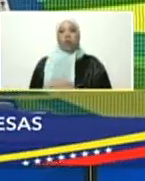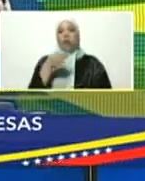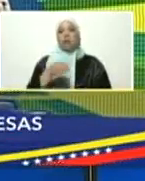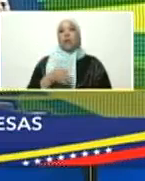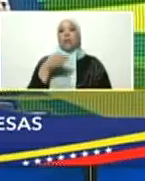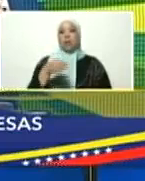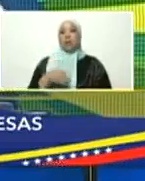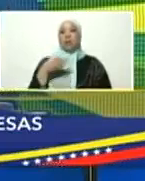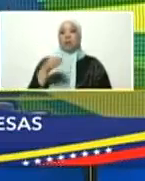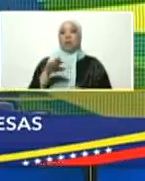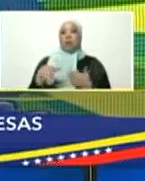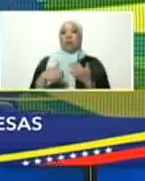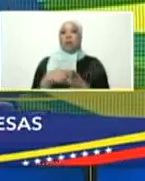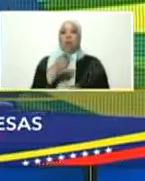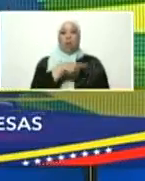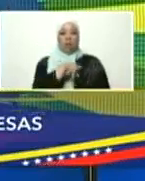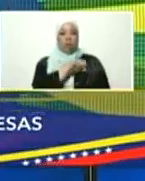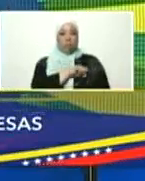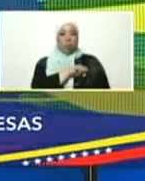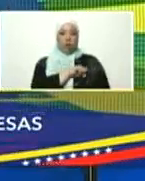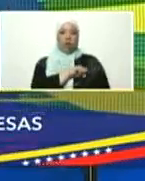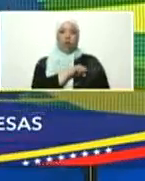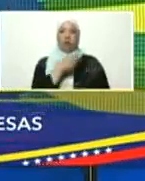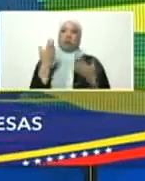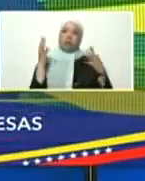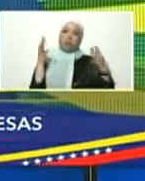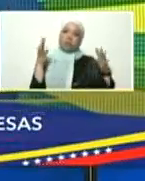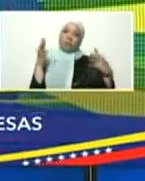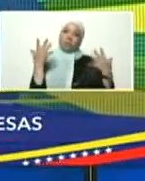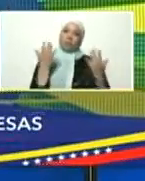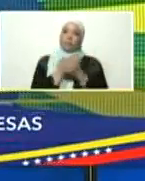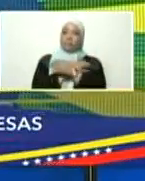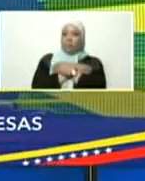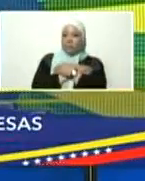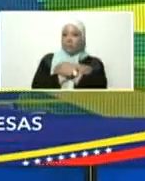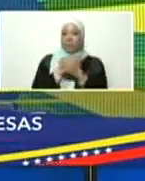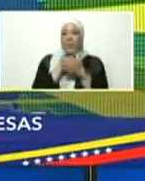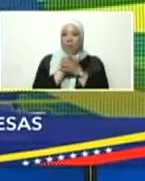solidario desde España. Vamos a recibirla con un aplauso cariñoso, compañera.